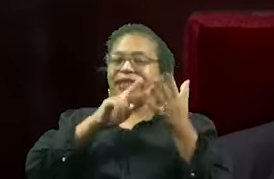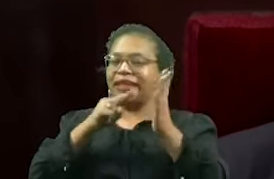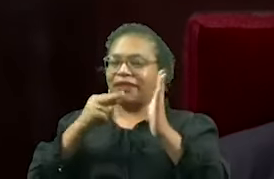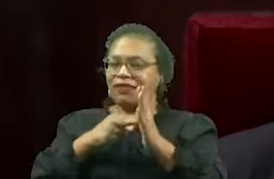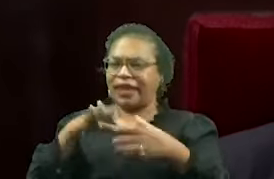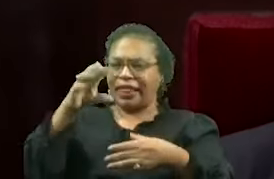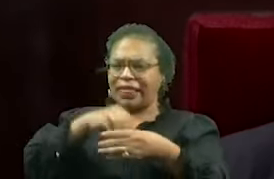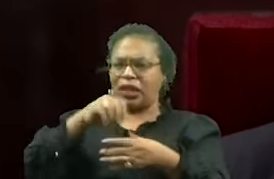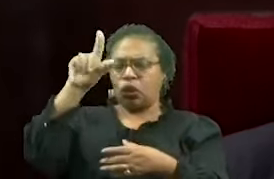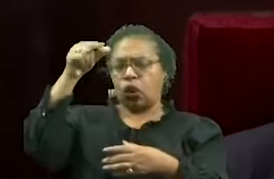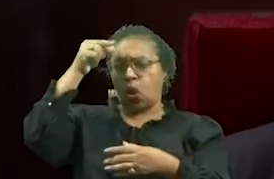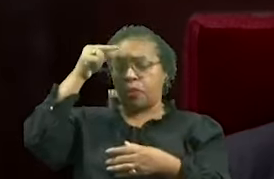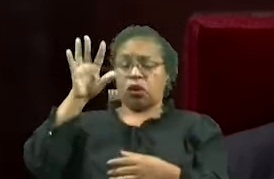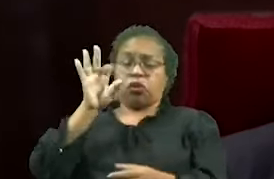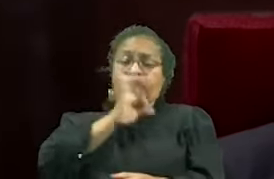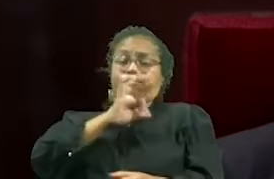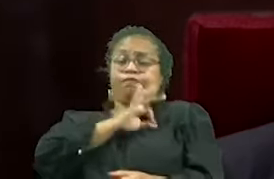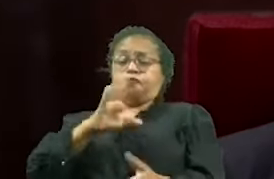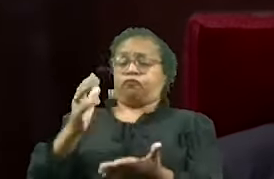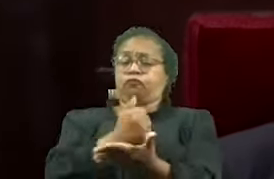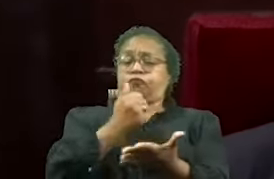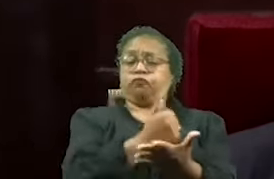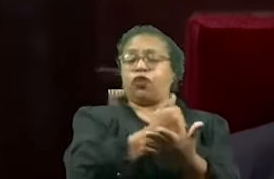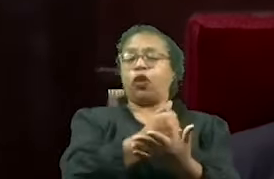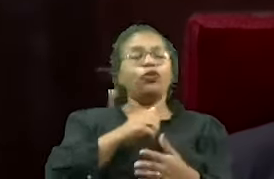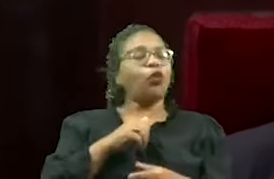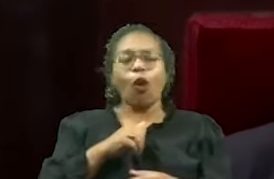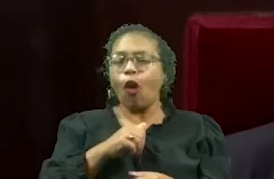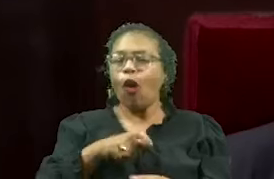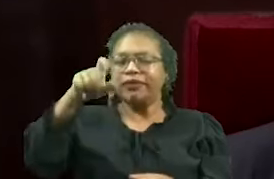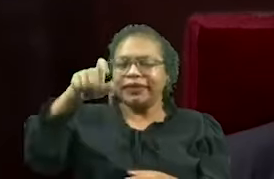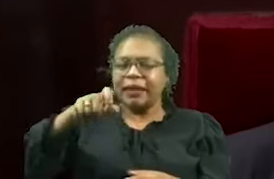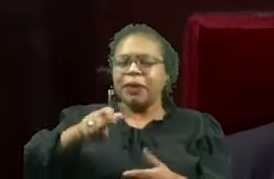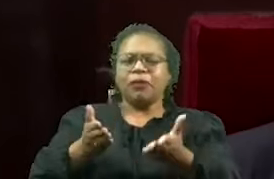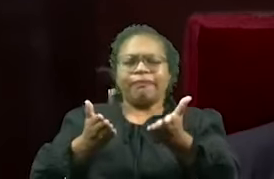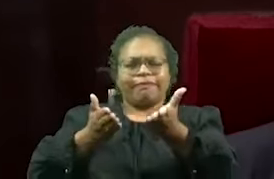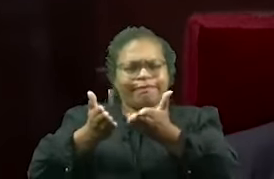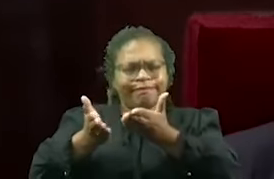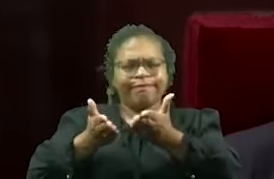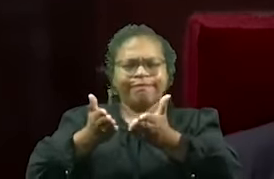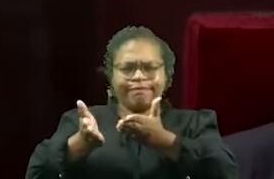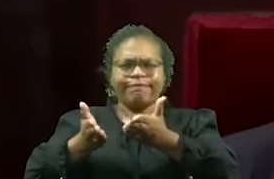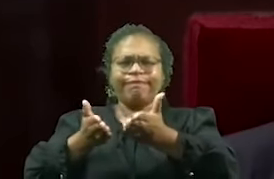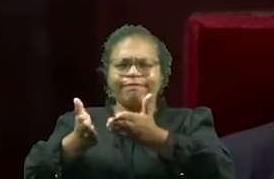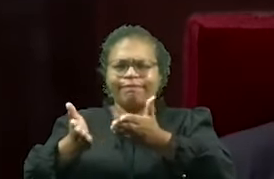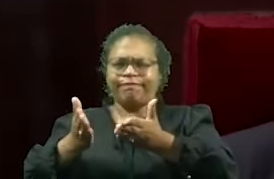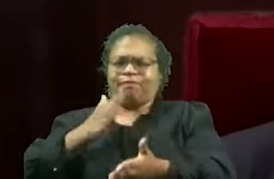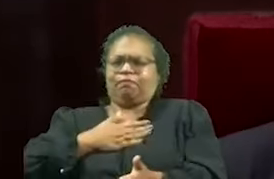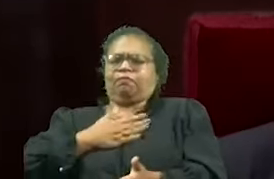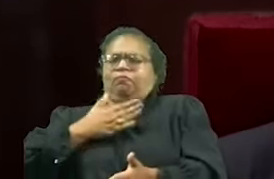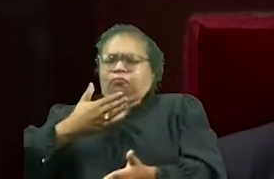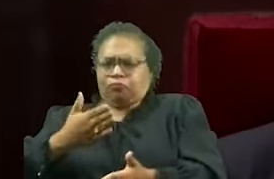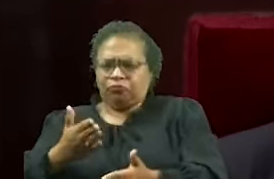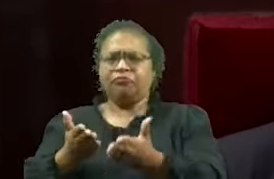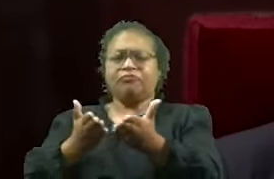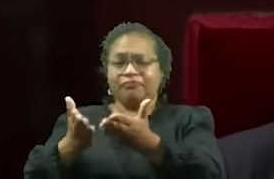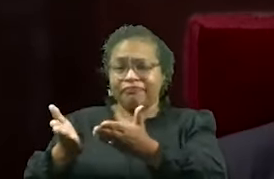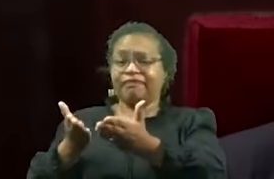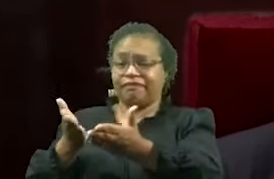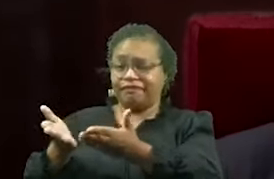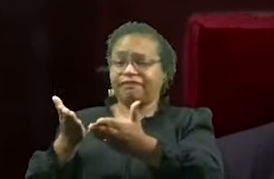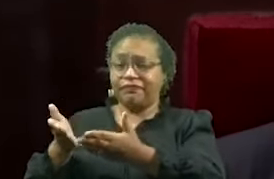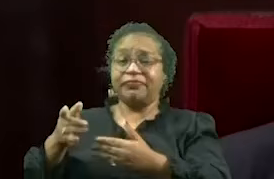hoy nos blindamos con más y mejor democracia y lo hacemos en un momento en el que muchas naciones del